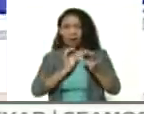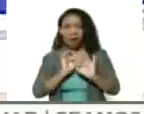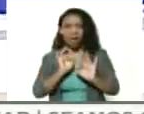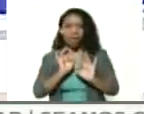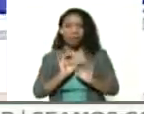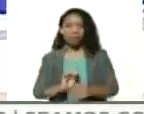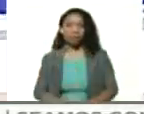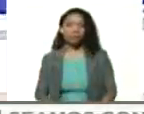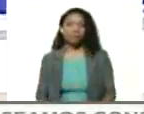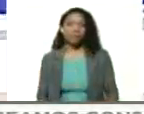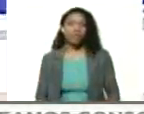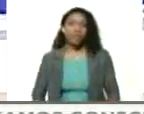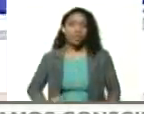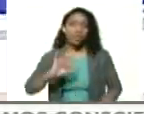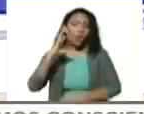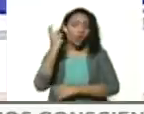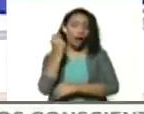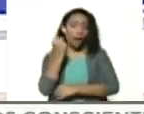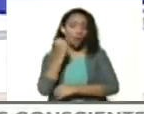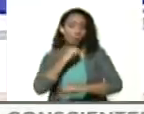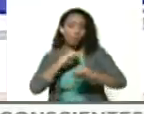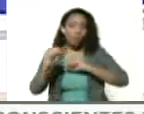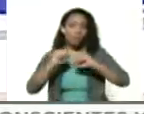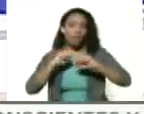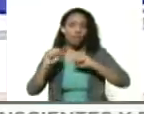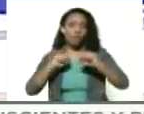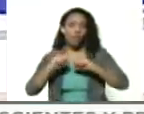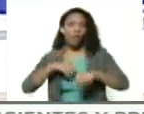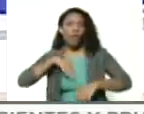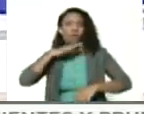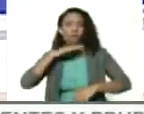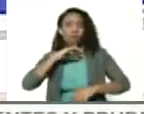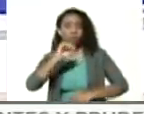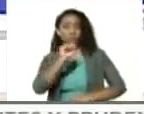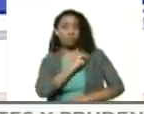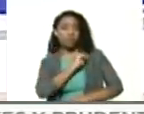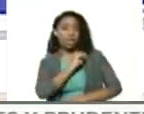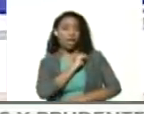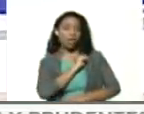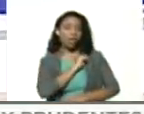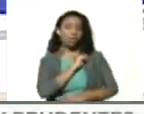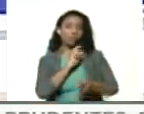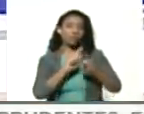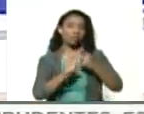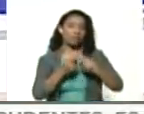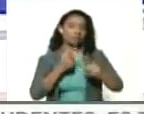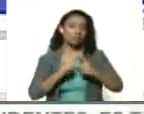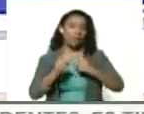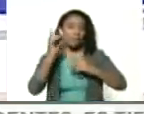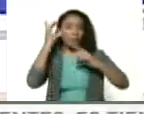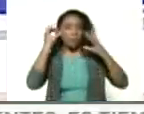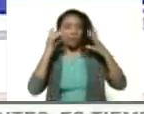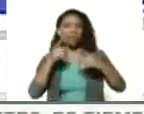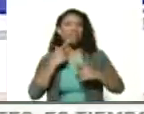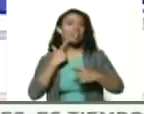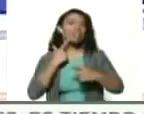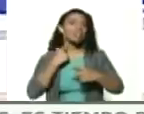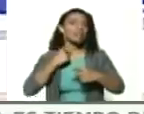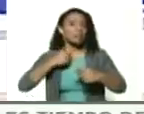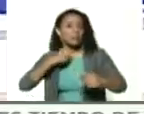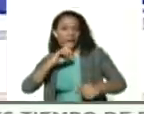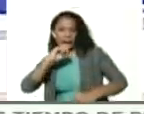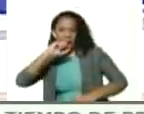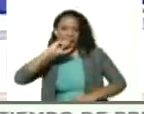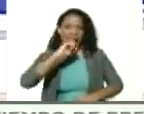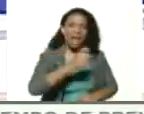lograron movilizar, los llenaron de temores, de miedo, de deseo de venganza y de